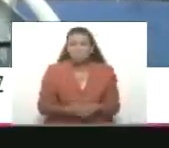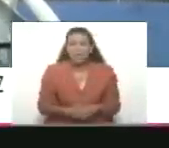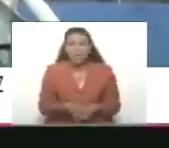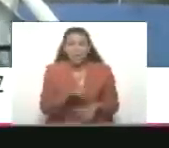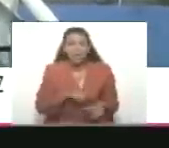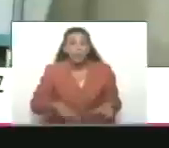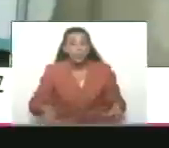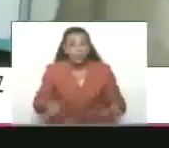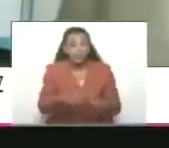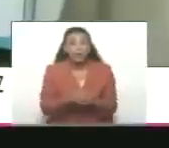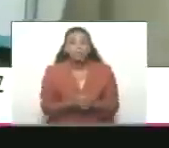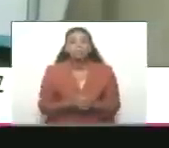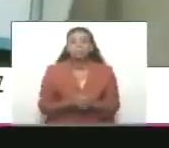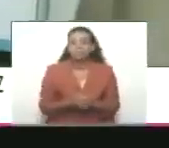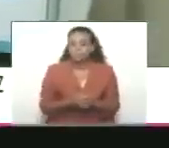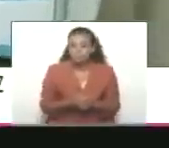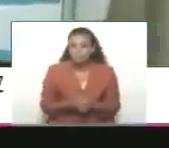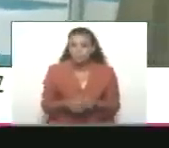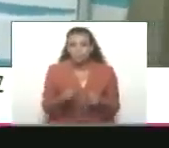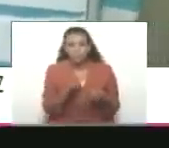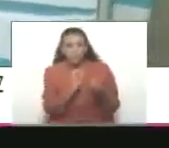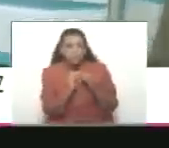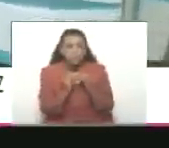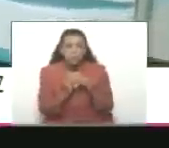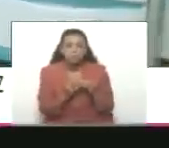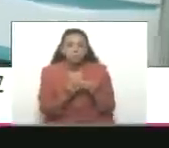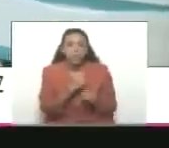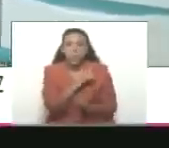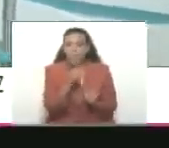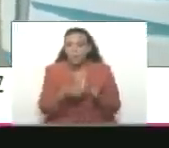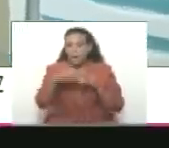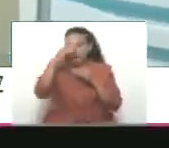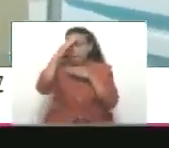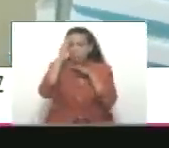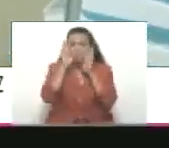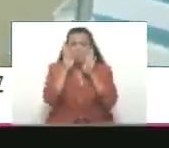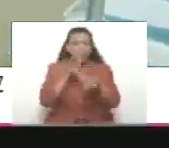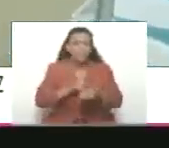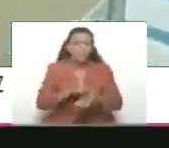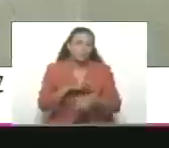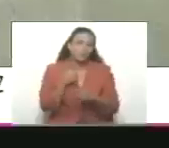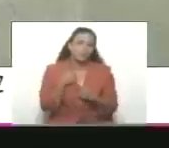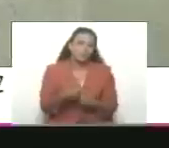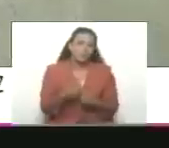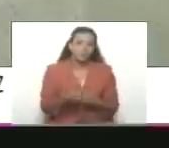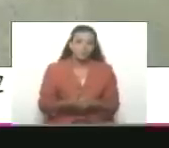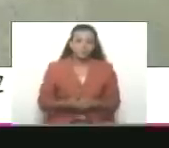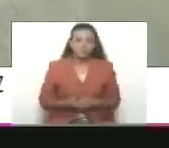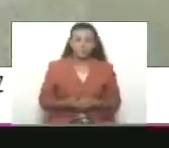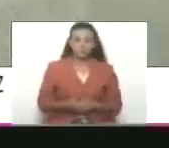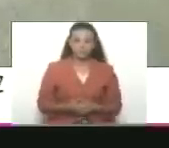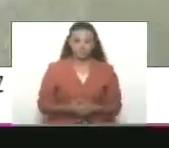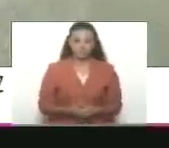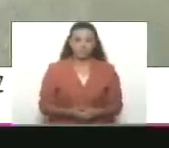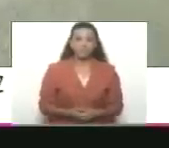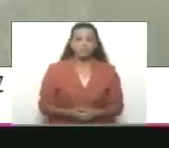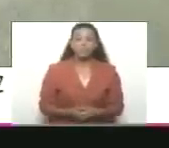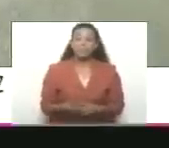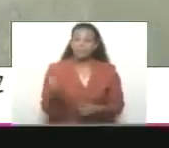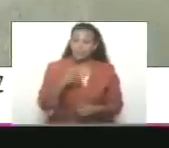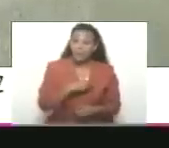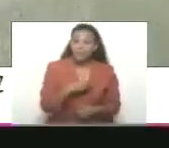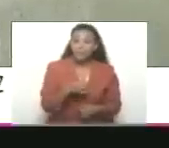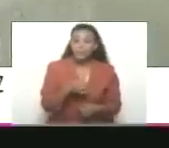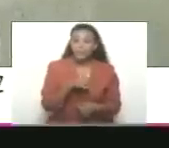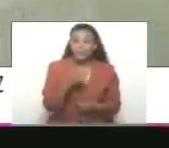territorio quede quede cubierta des el punto de vista médico nos vamos avanzando verdad